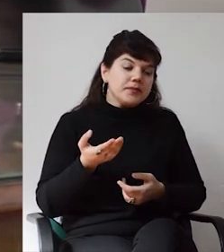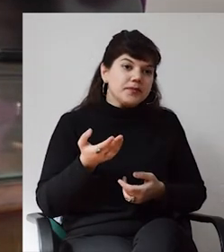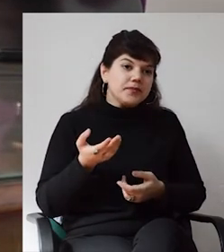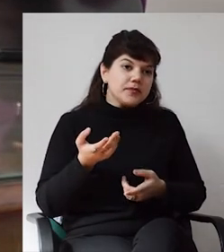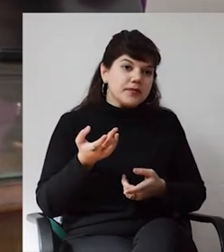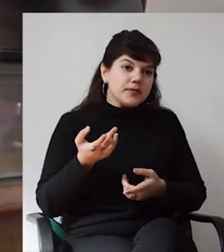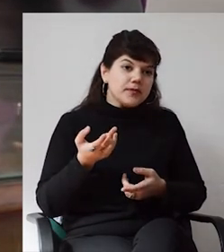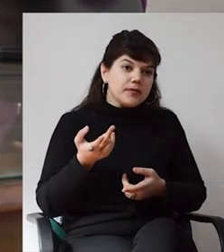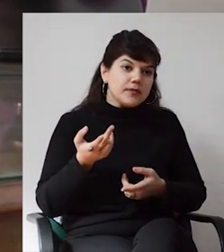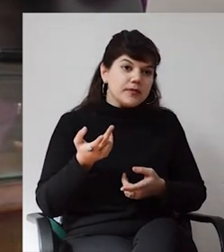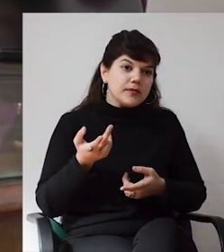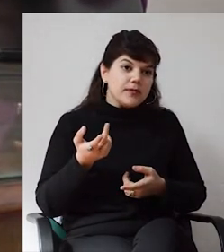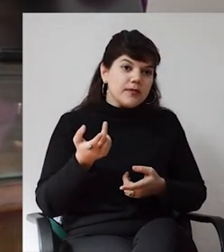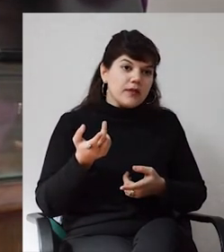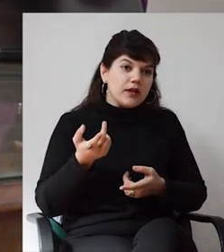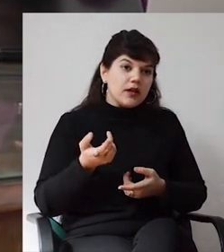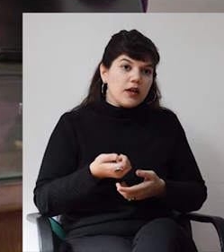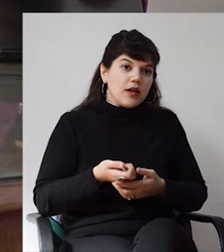problema.